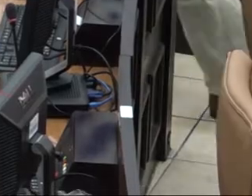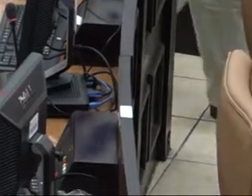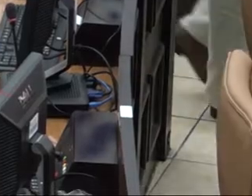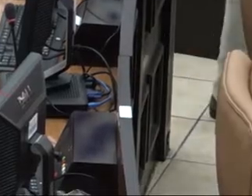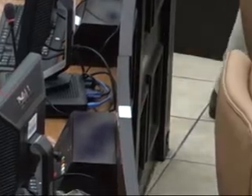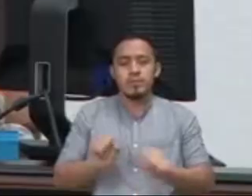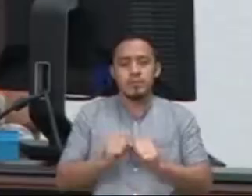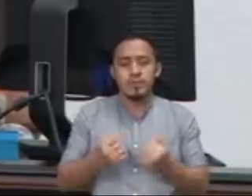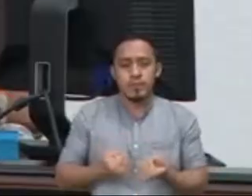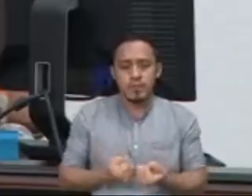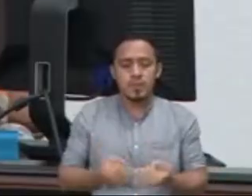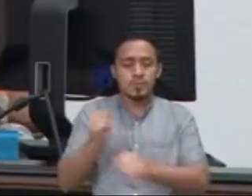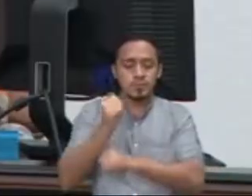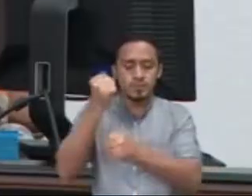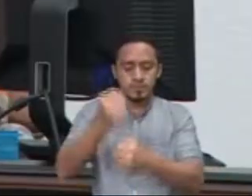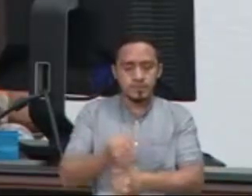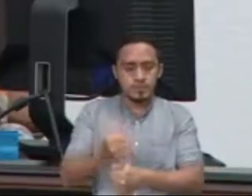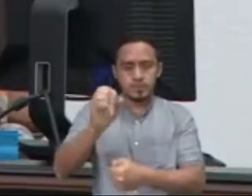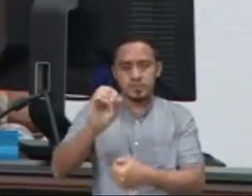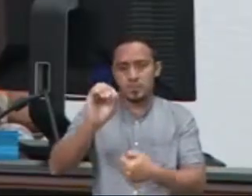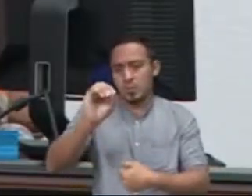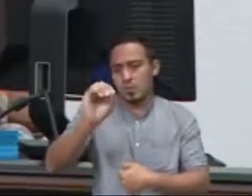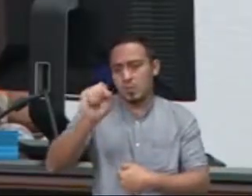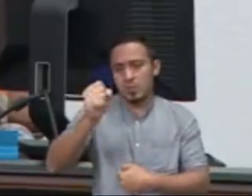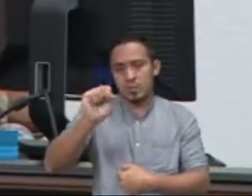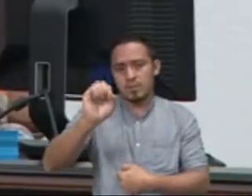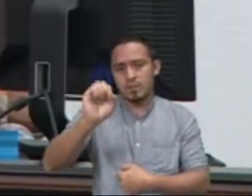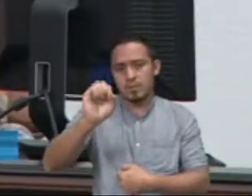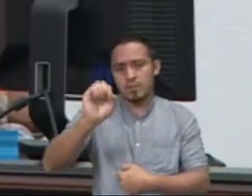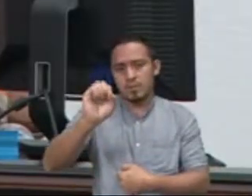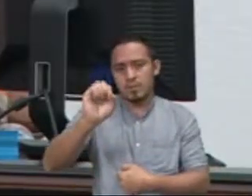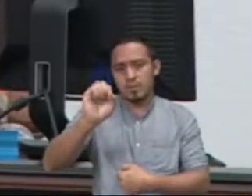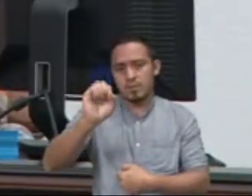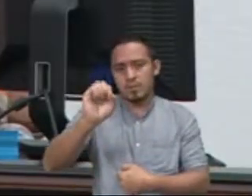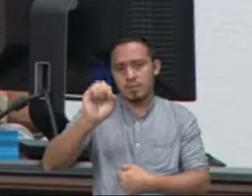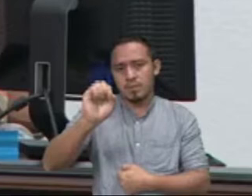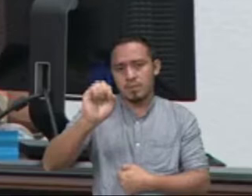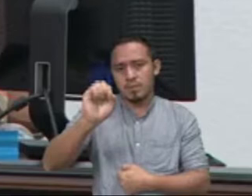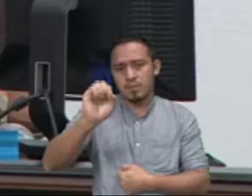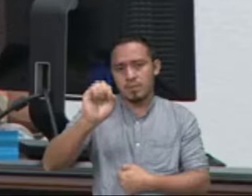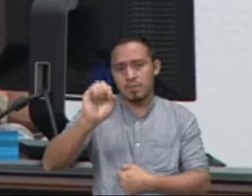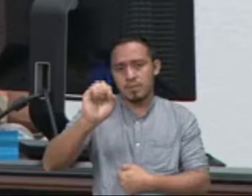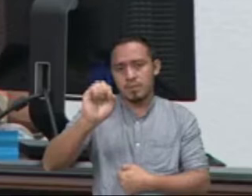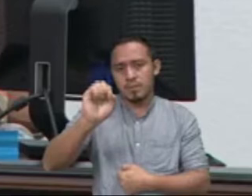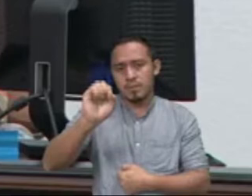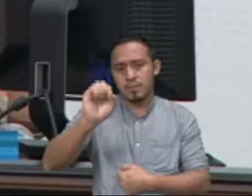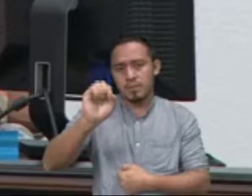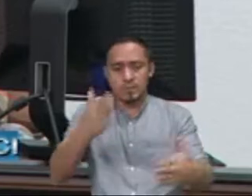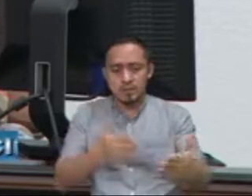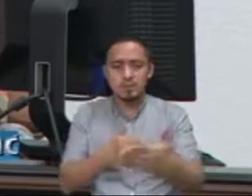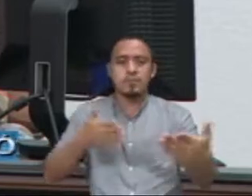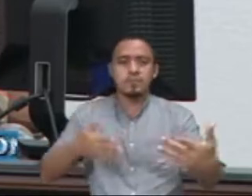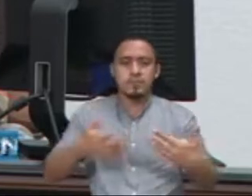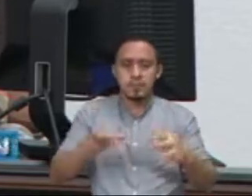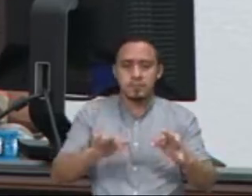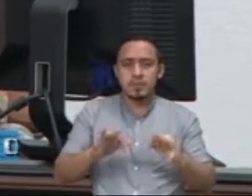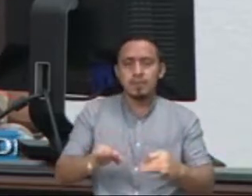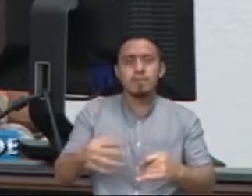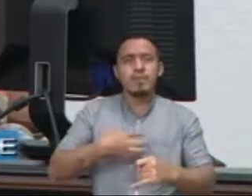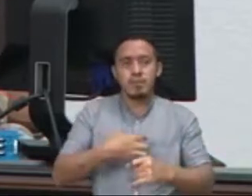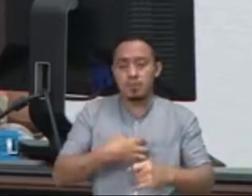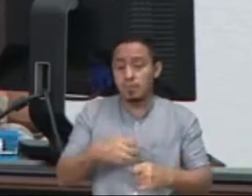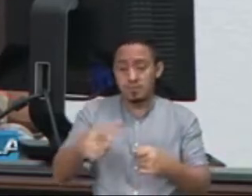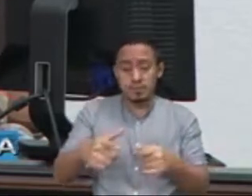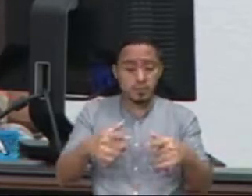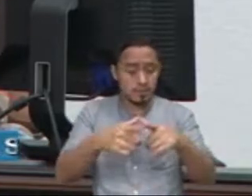de Gobernación. Fundaciones sin fines de lucro, entre ellas de duración indefinida y otras a plazo cierto y determinado con